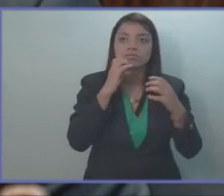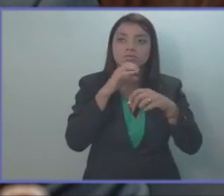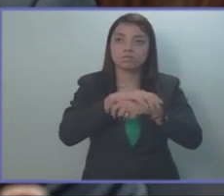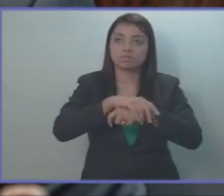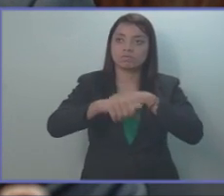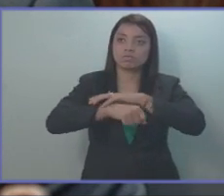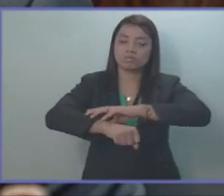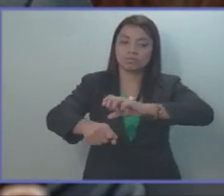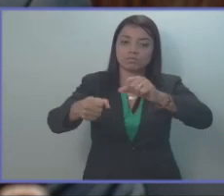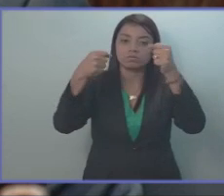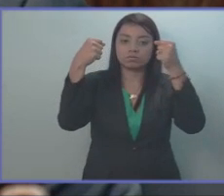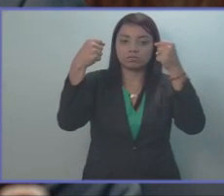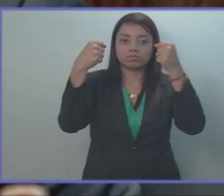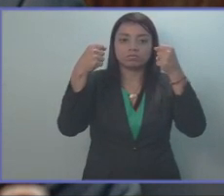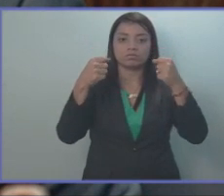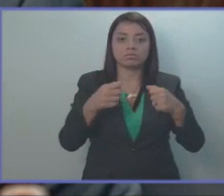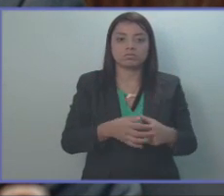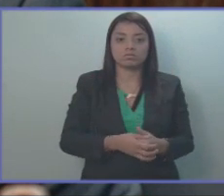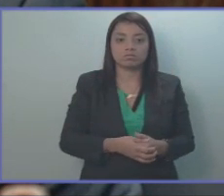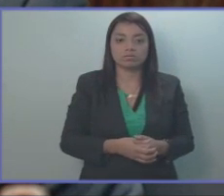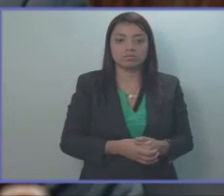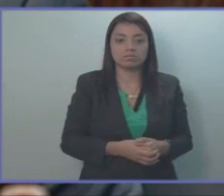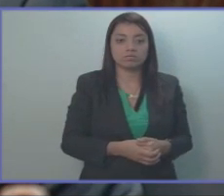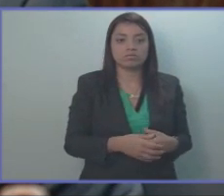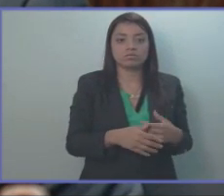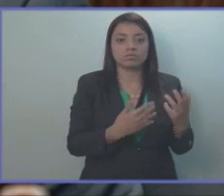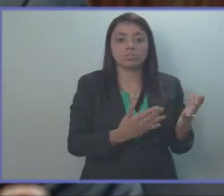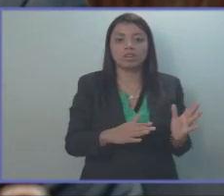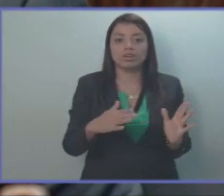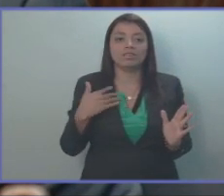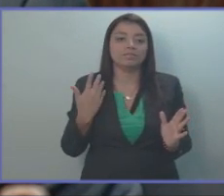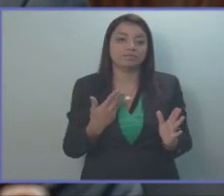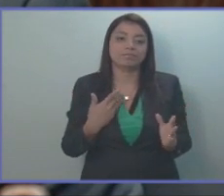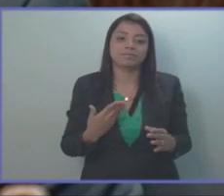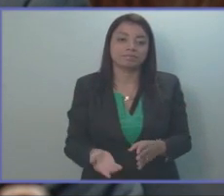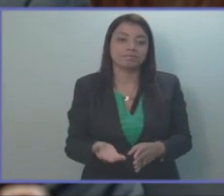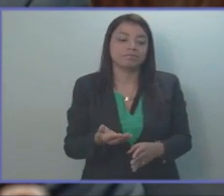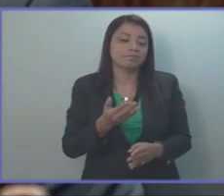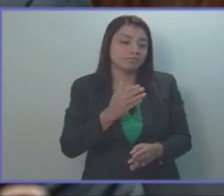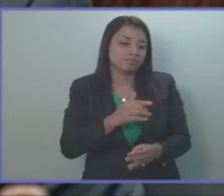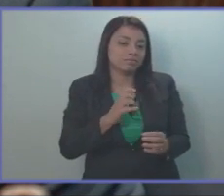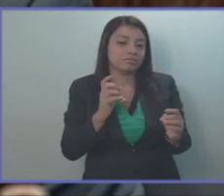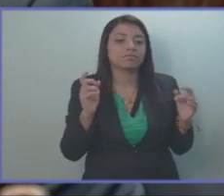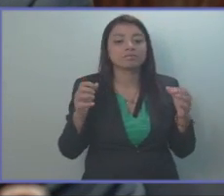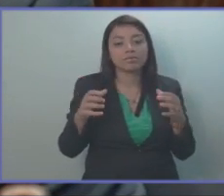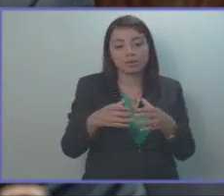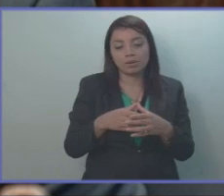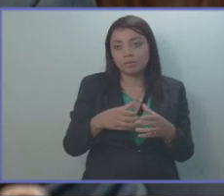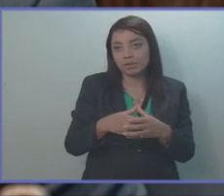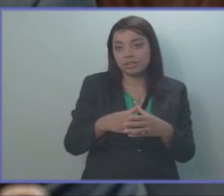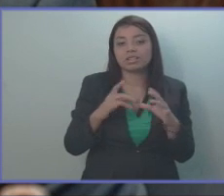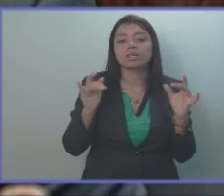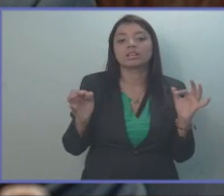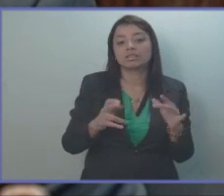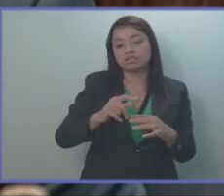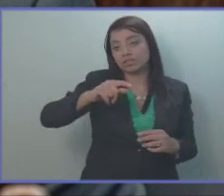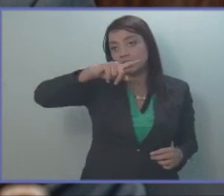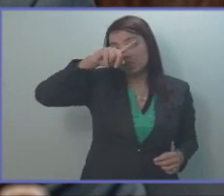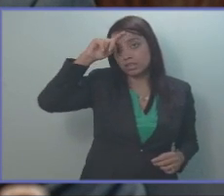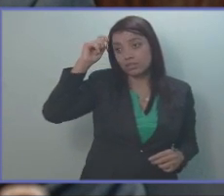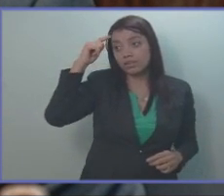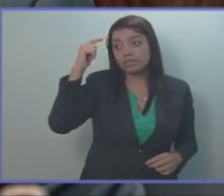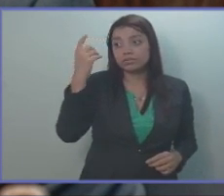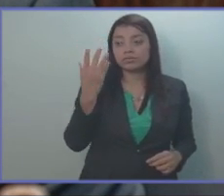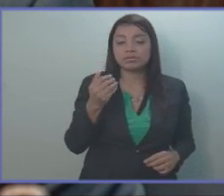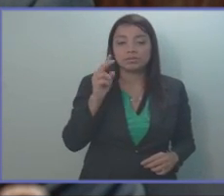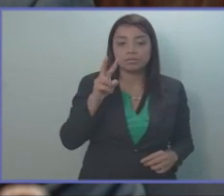este tipo de régimen. En razón de lo anterior, esta comisión en sesión de trabajo de fecha 24